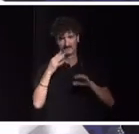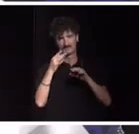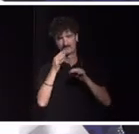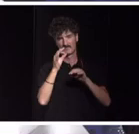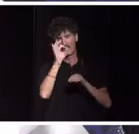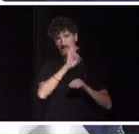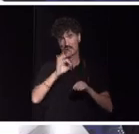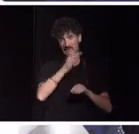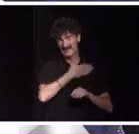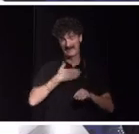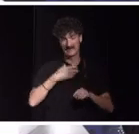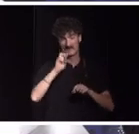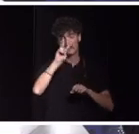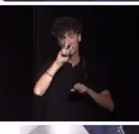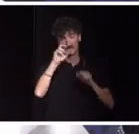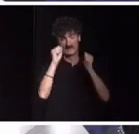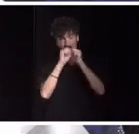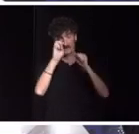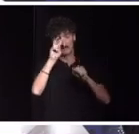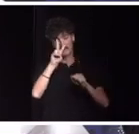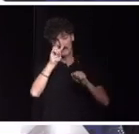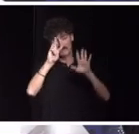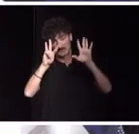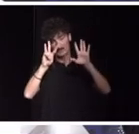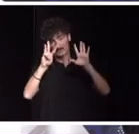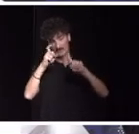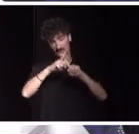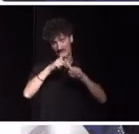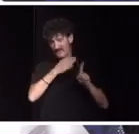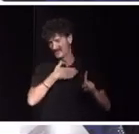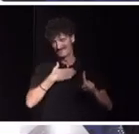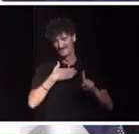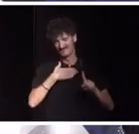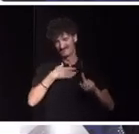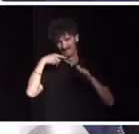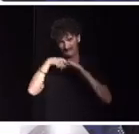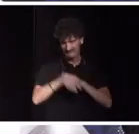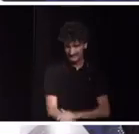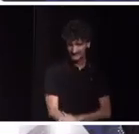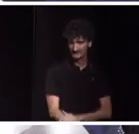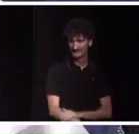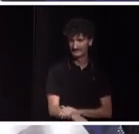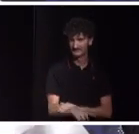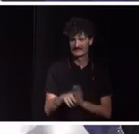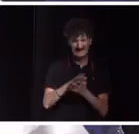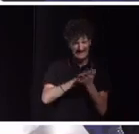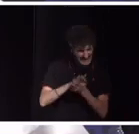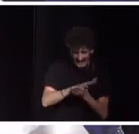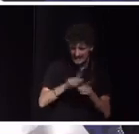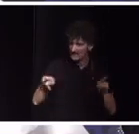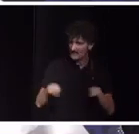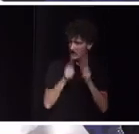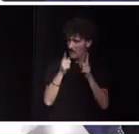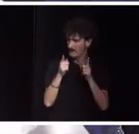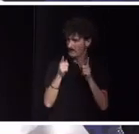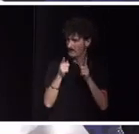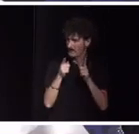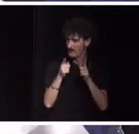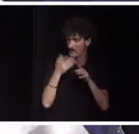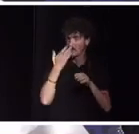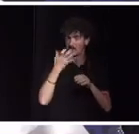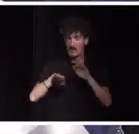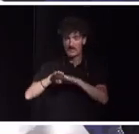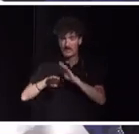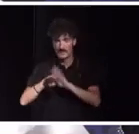las elecciones del 28 de mayo. Aunque eso fuera arrastrar la unidad por los suelos, aunque eso fuera que la